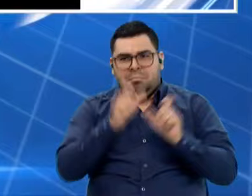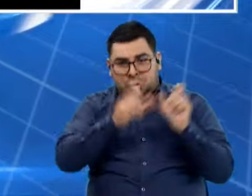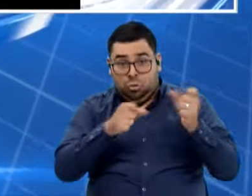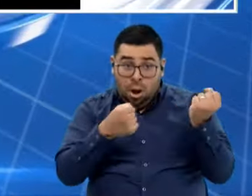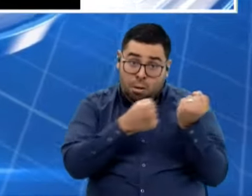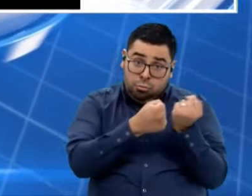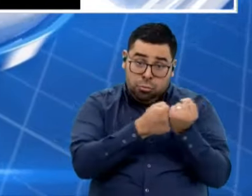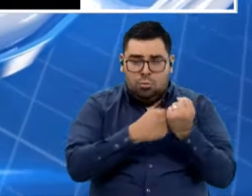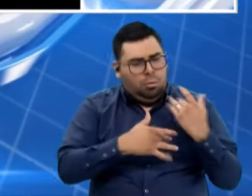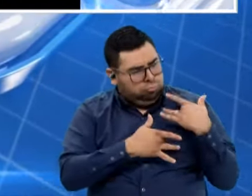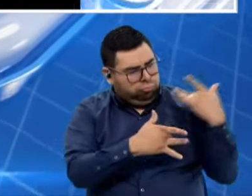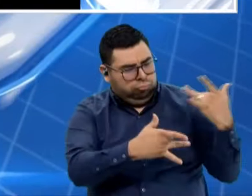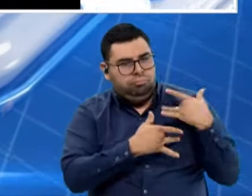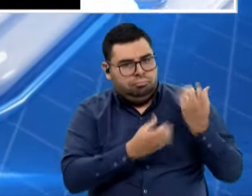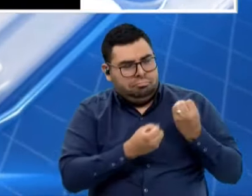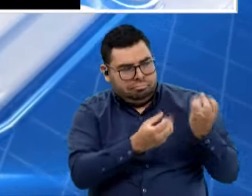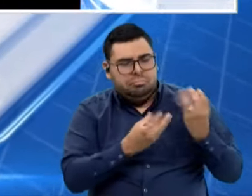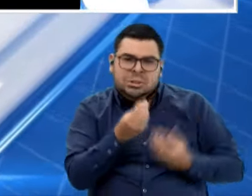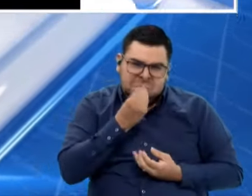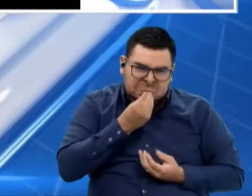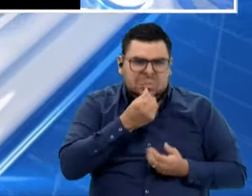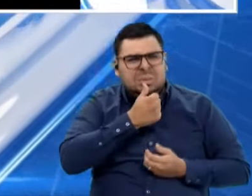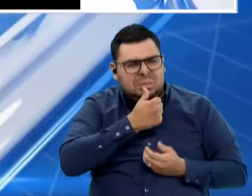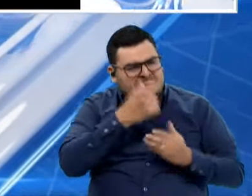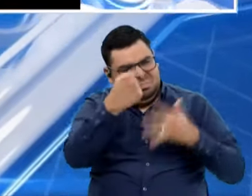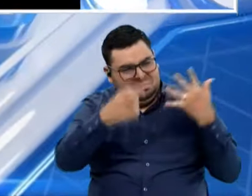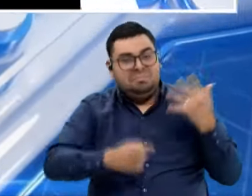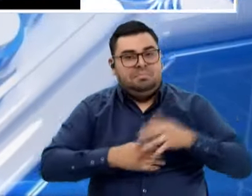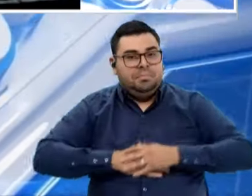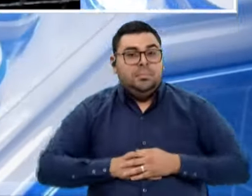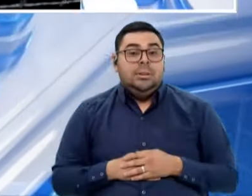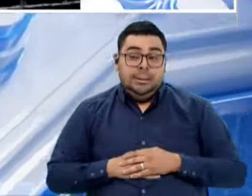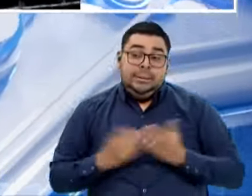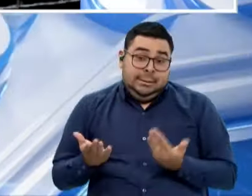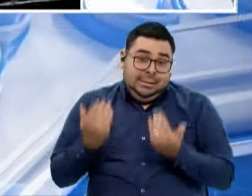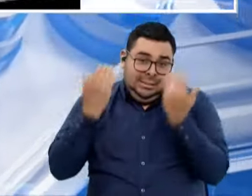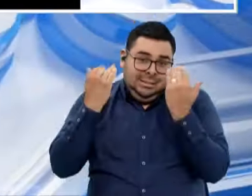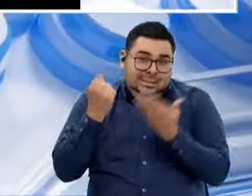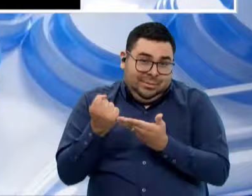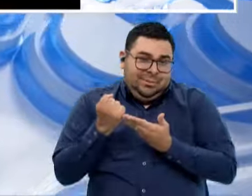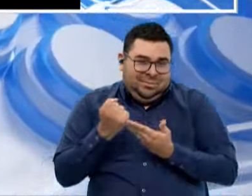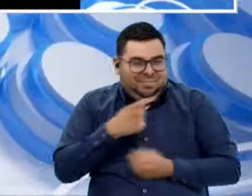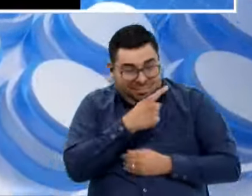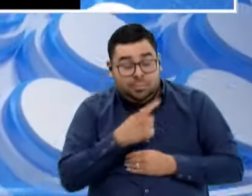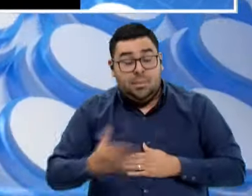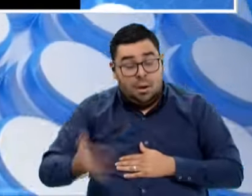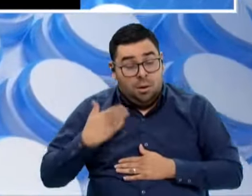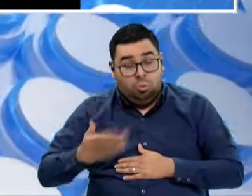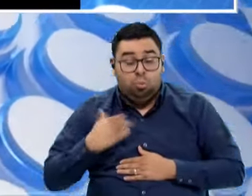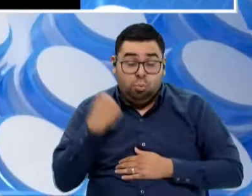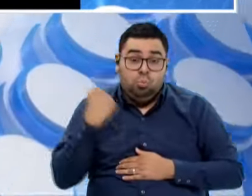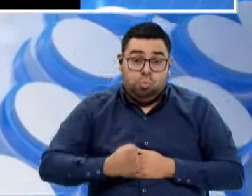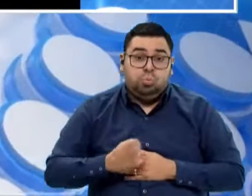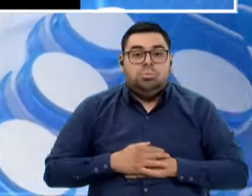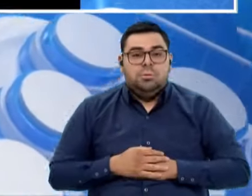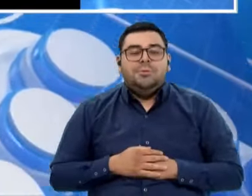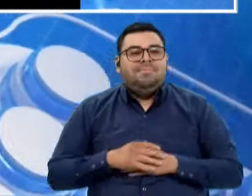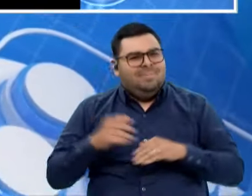del tema y todo el sistema que está en el sector. Y pues eso es ayudado porque de todas formas el calor es muy fuerte y pues ellos tienen